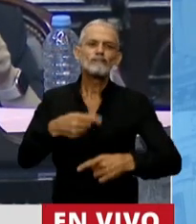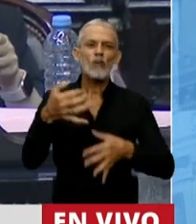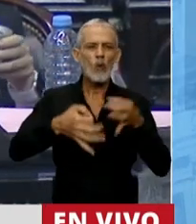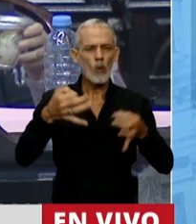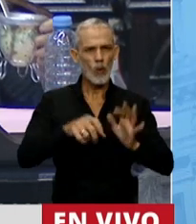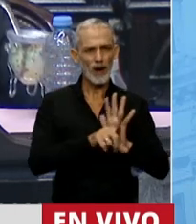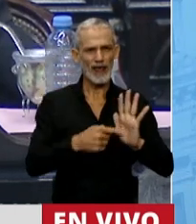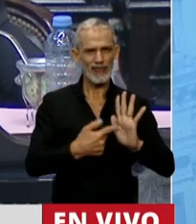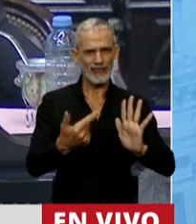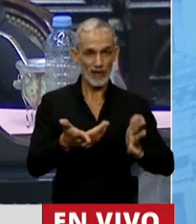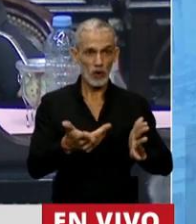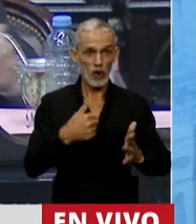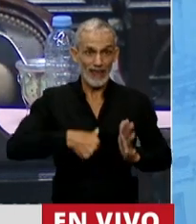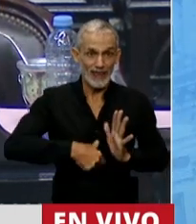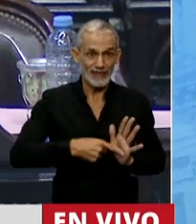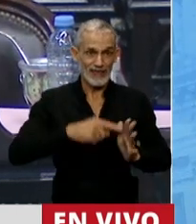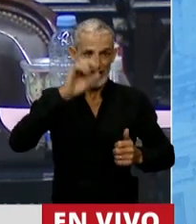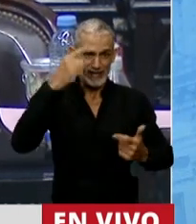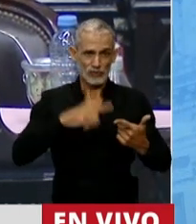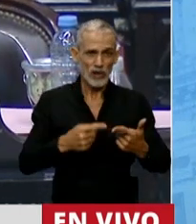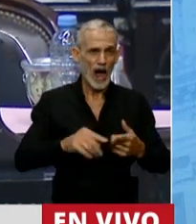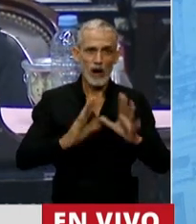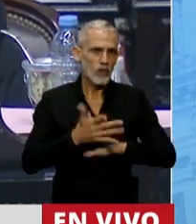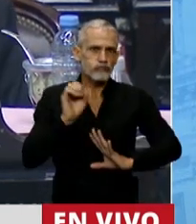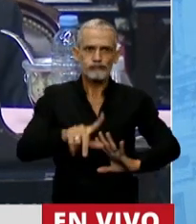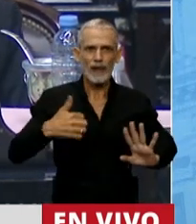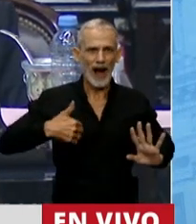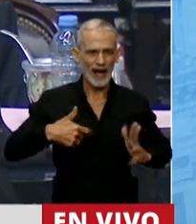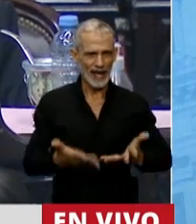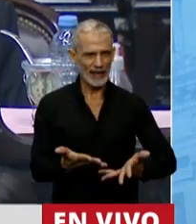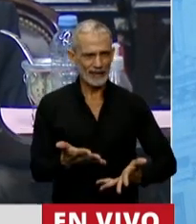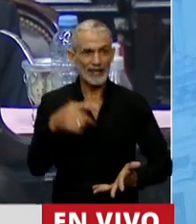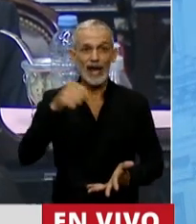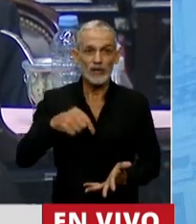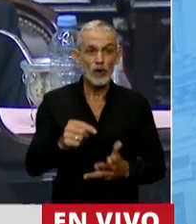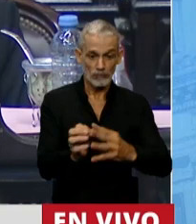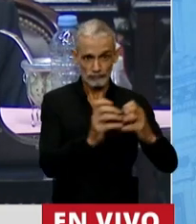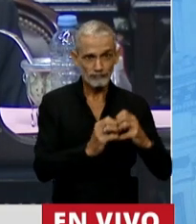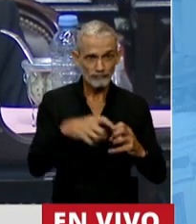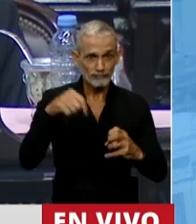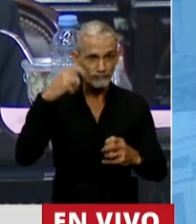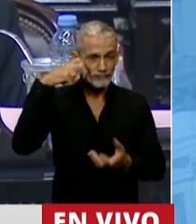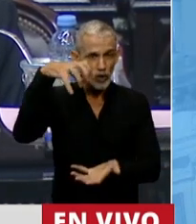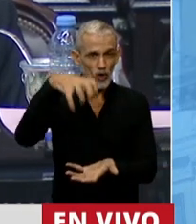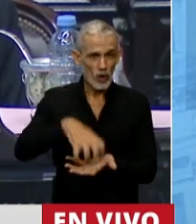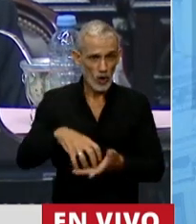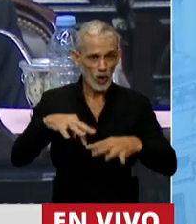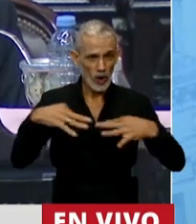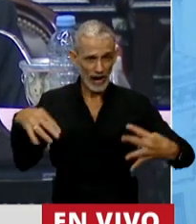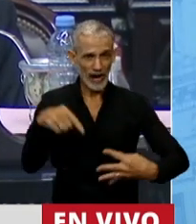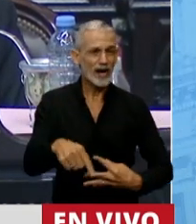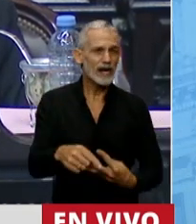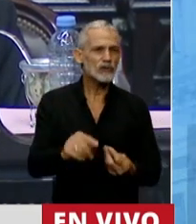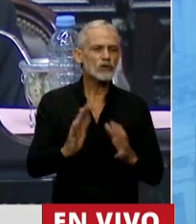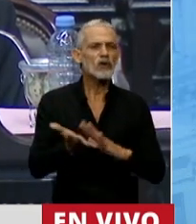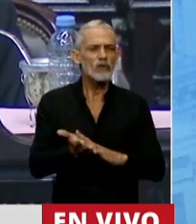nuestra identidad nacional, a nuestra idiosincrasia, y que hoy está tratándose en este Congreso y de una